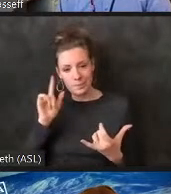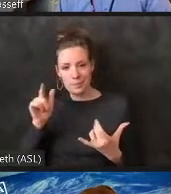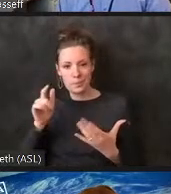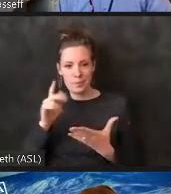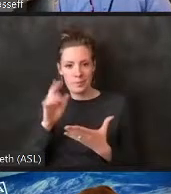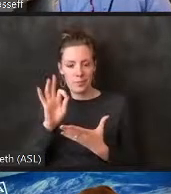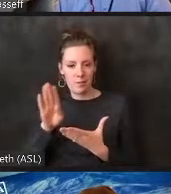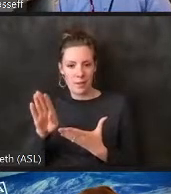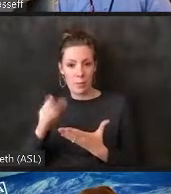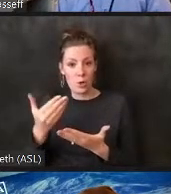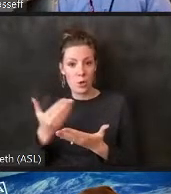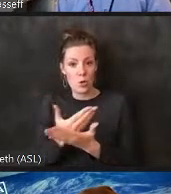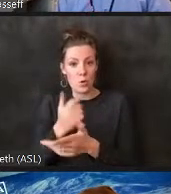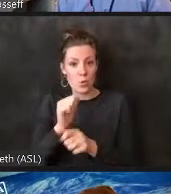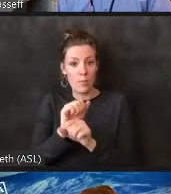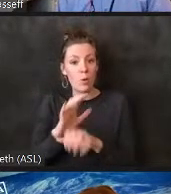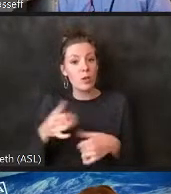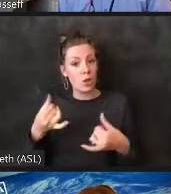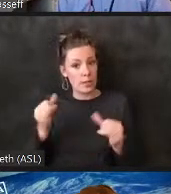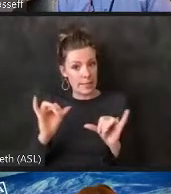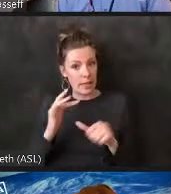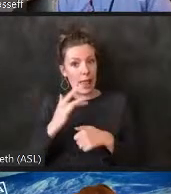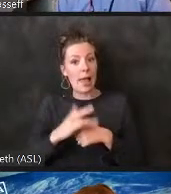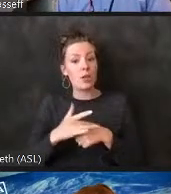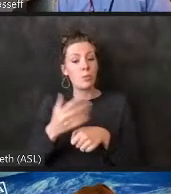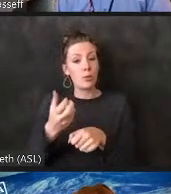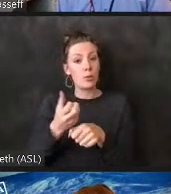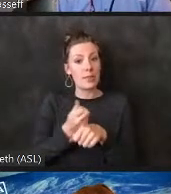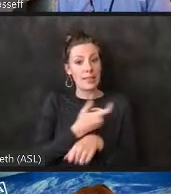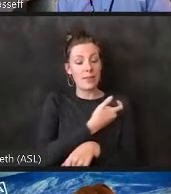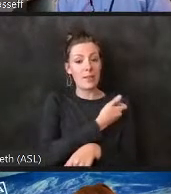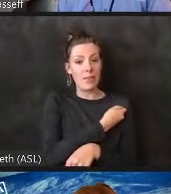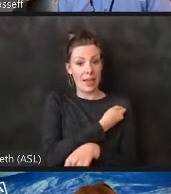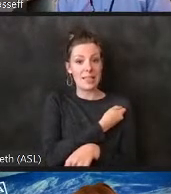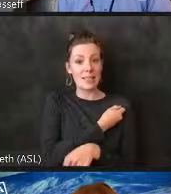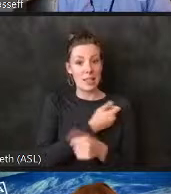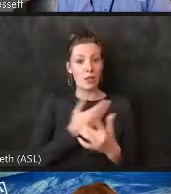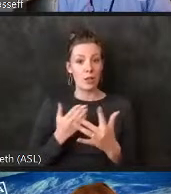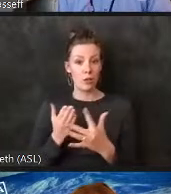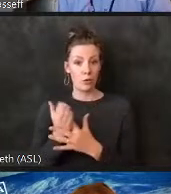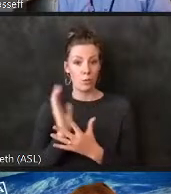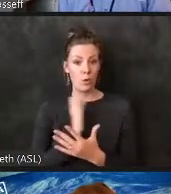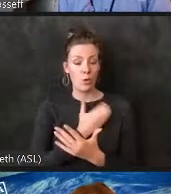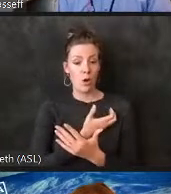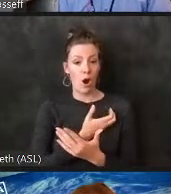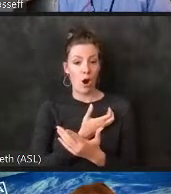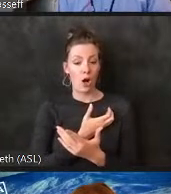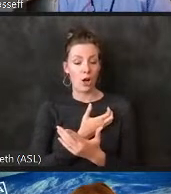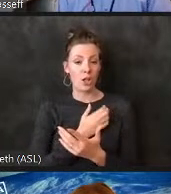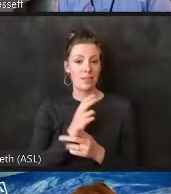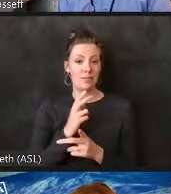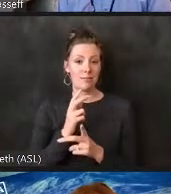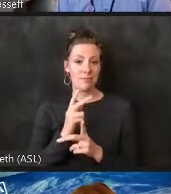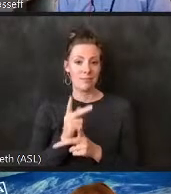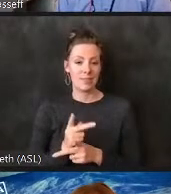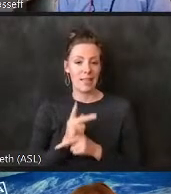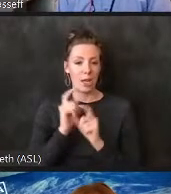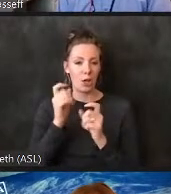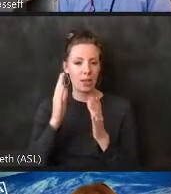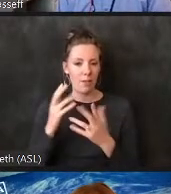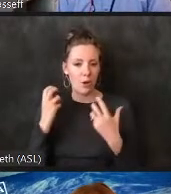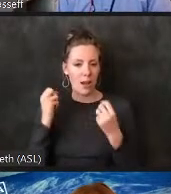enfocar a vacunar a nuestros pacientes. Nuestros nuevos empleados van a ser elegibles todavía para recibir su primer vacuna,